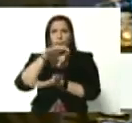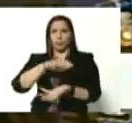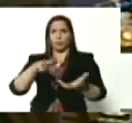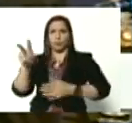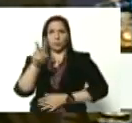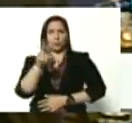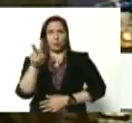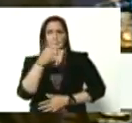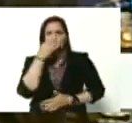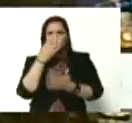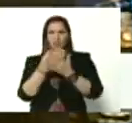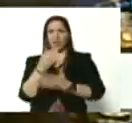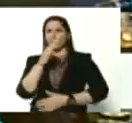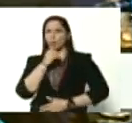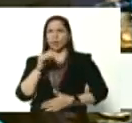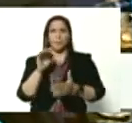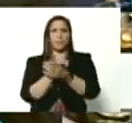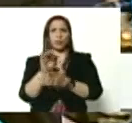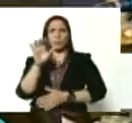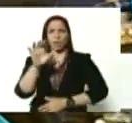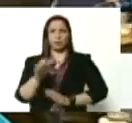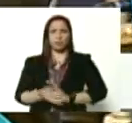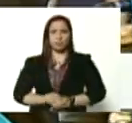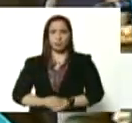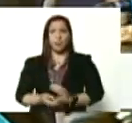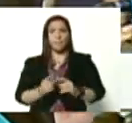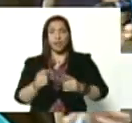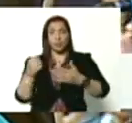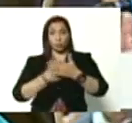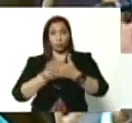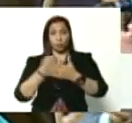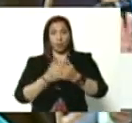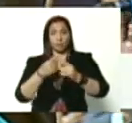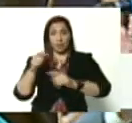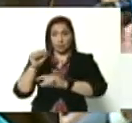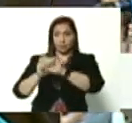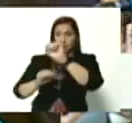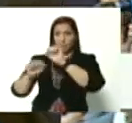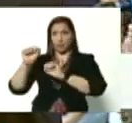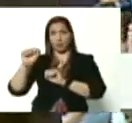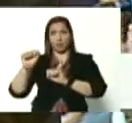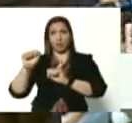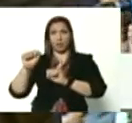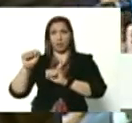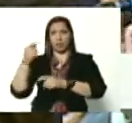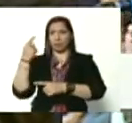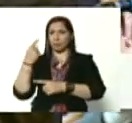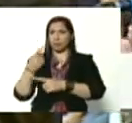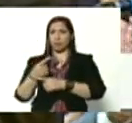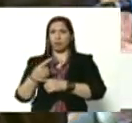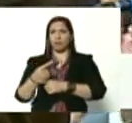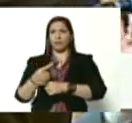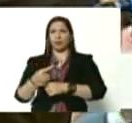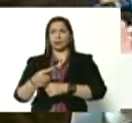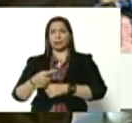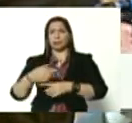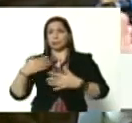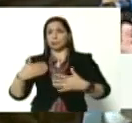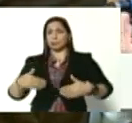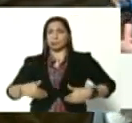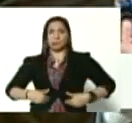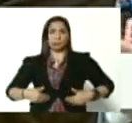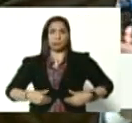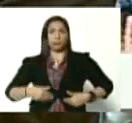para enfrentar a los enemigos de la patria para luchar y para defender lo que le costó tanto a los urbanistas los bolívar